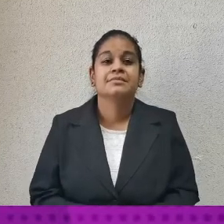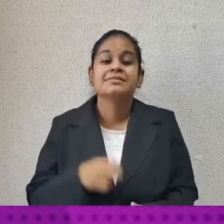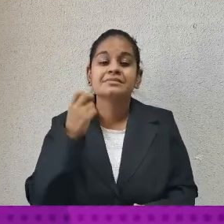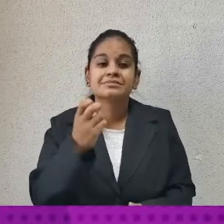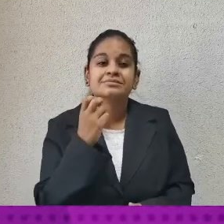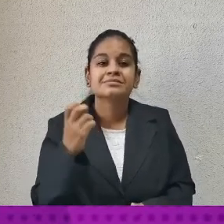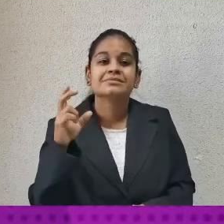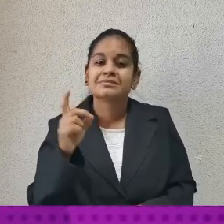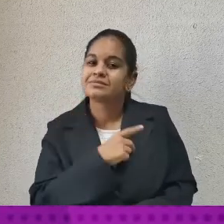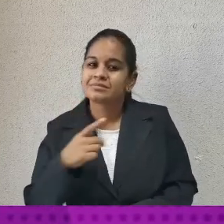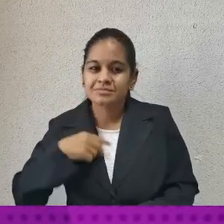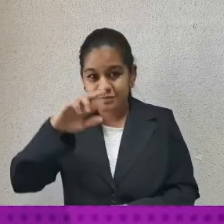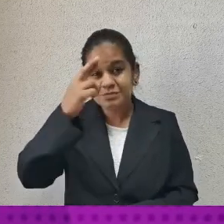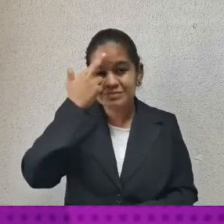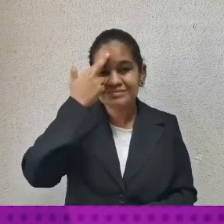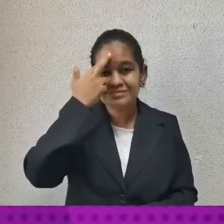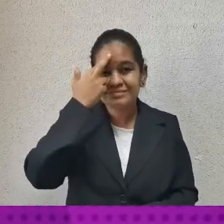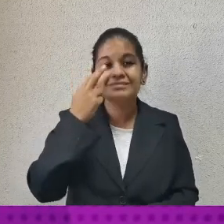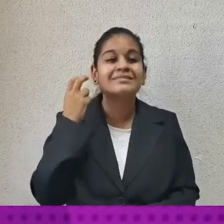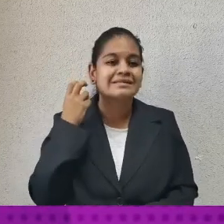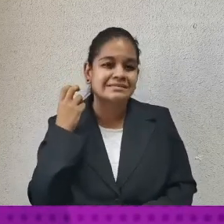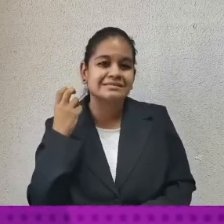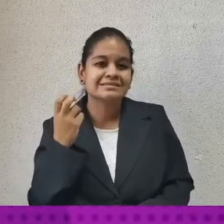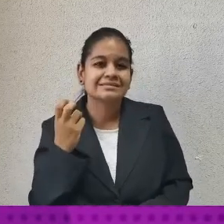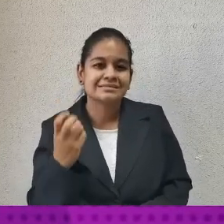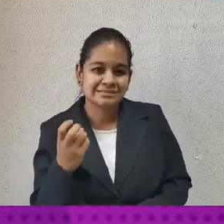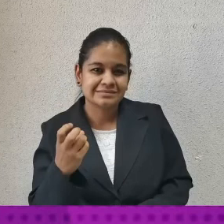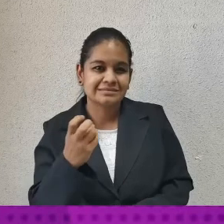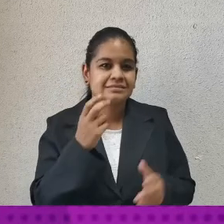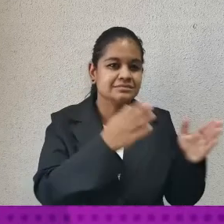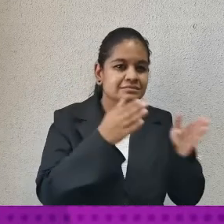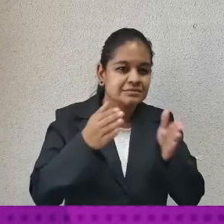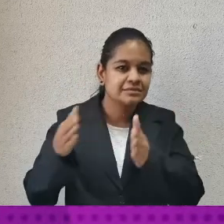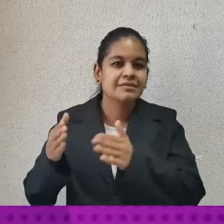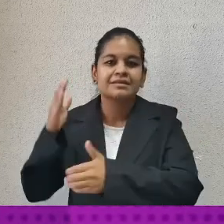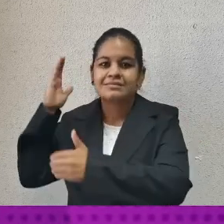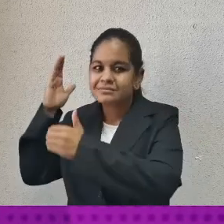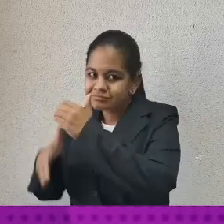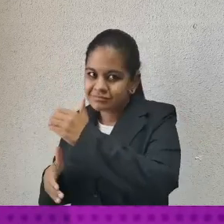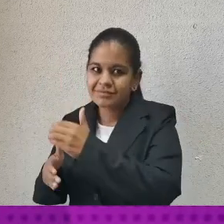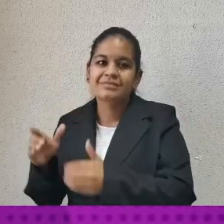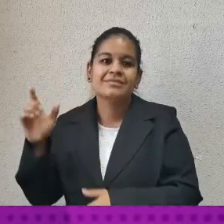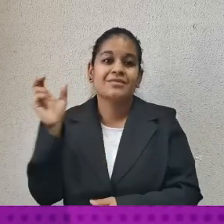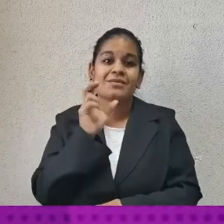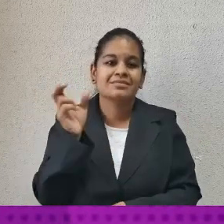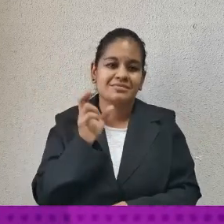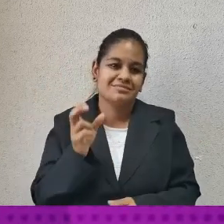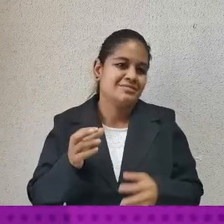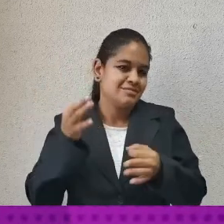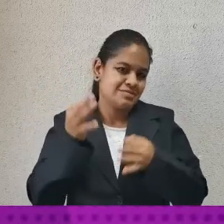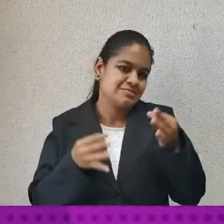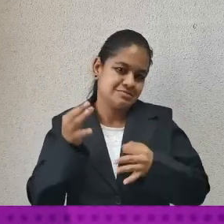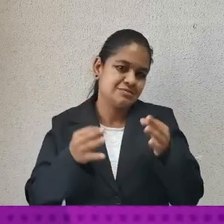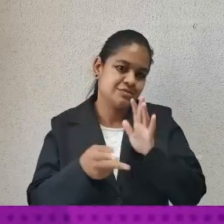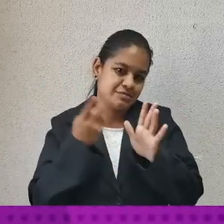que nuestros procesos electorales concluyen exactamente cuando se resuelva el último juicio en materia electoral.